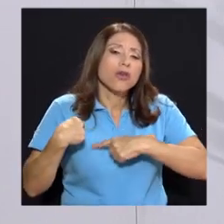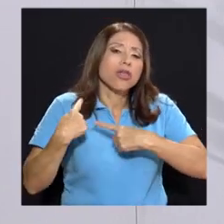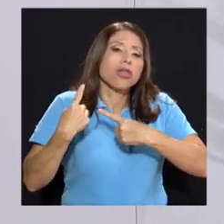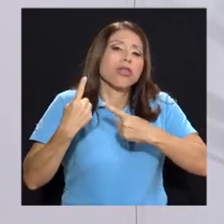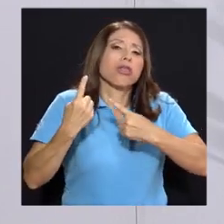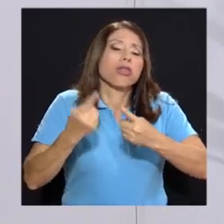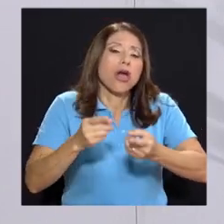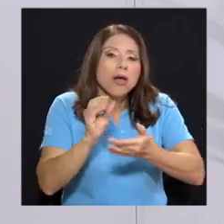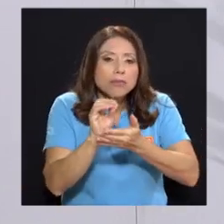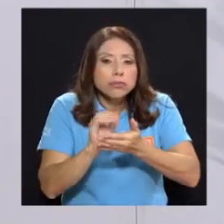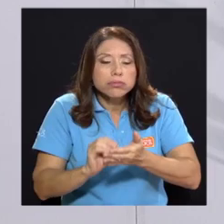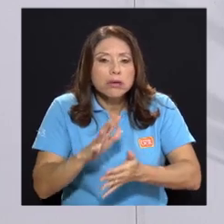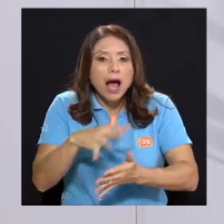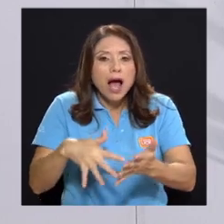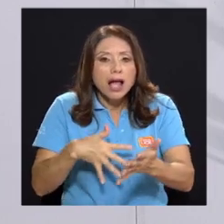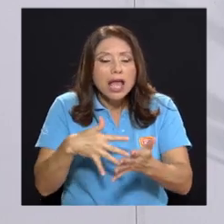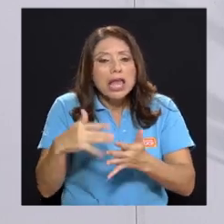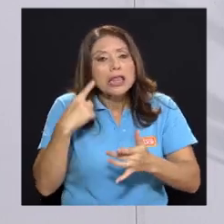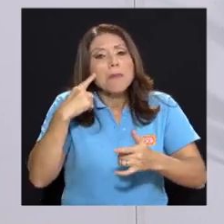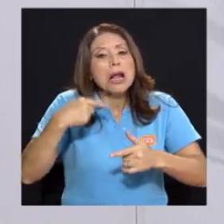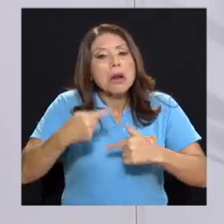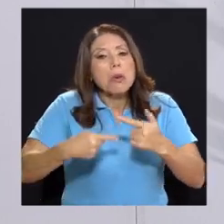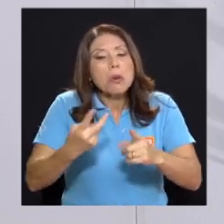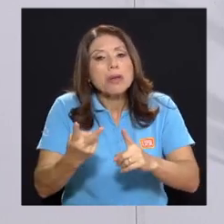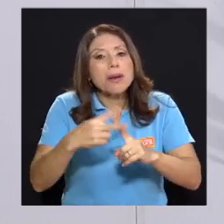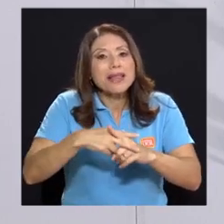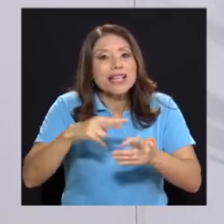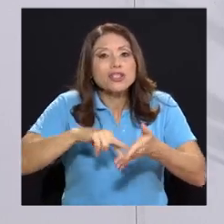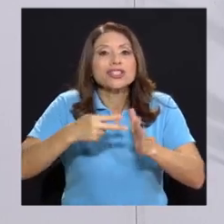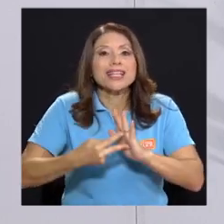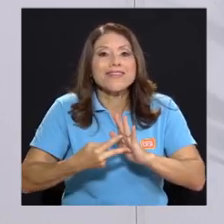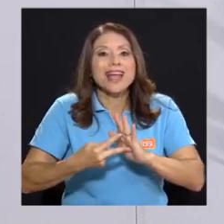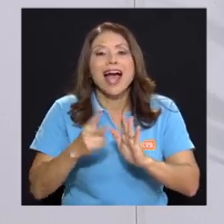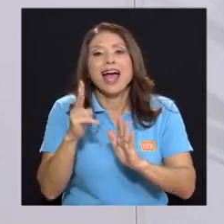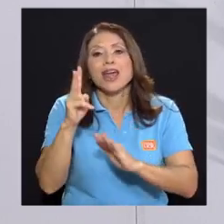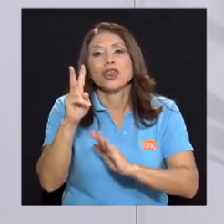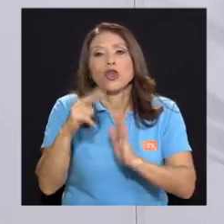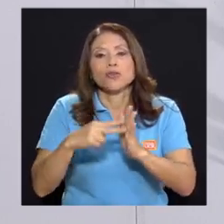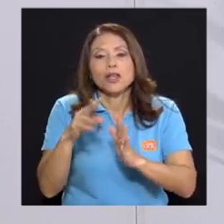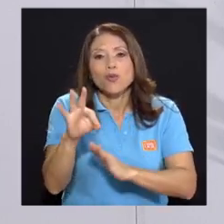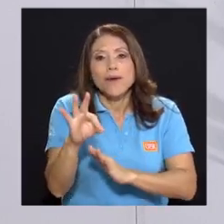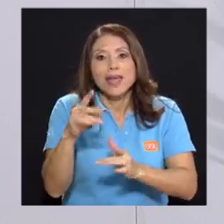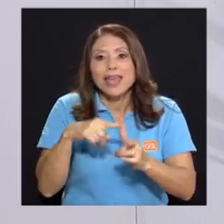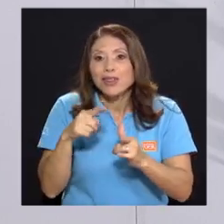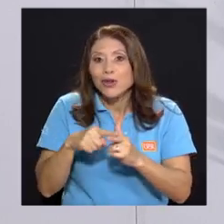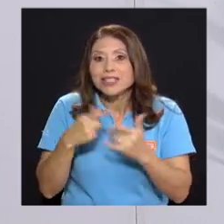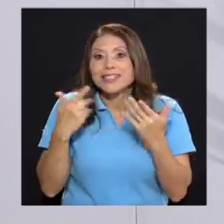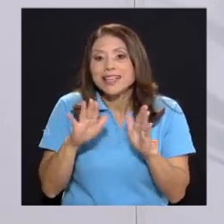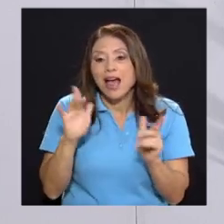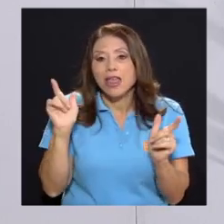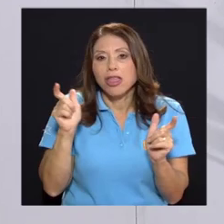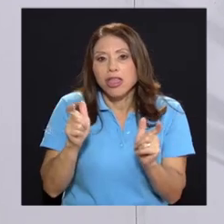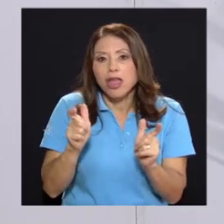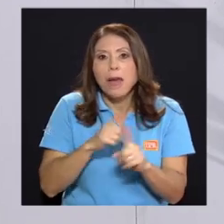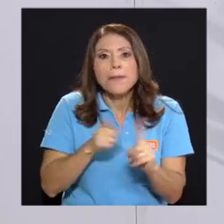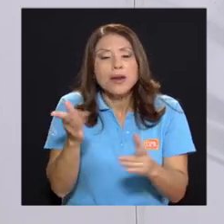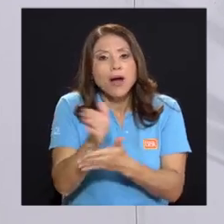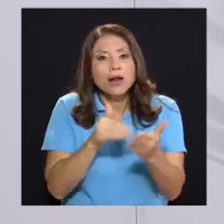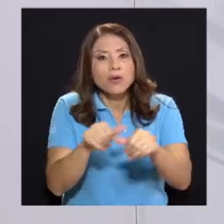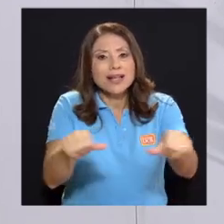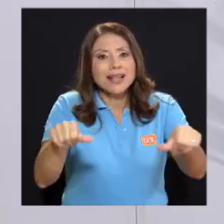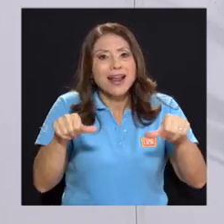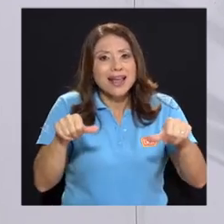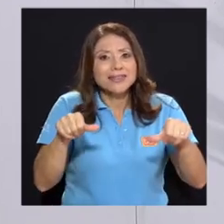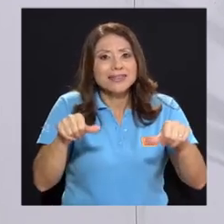al 2009 pero ya son menos años para poder estimar pero introduce en algunas áreas el tlc no ha terminado de